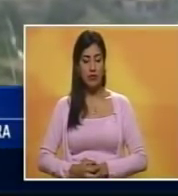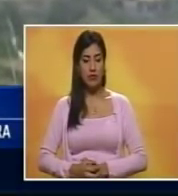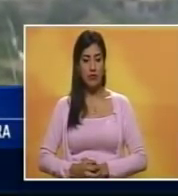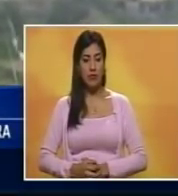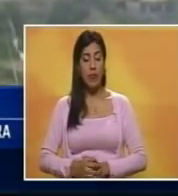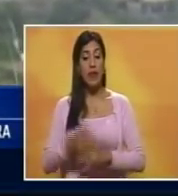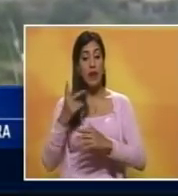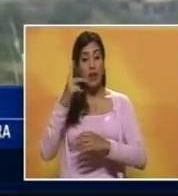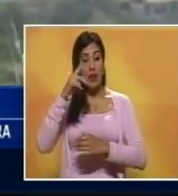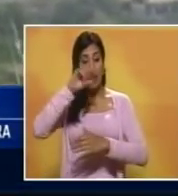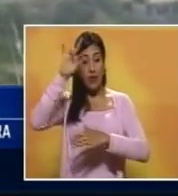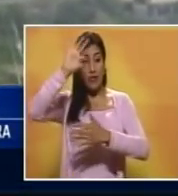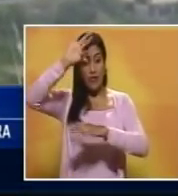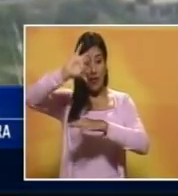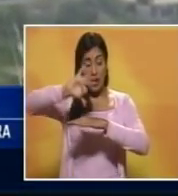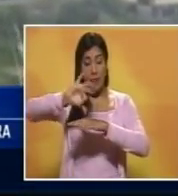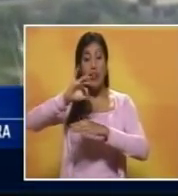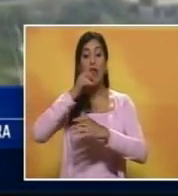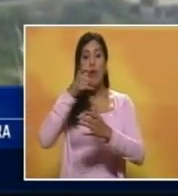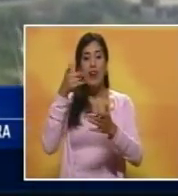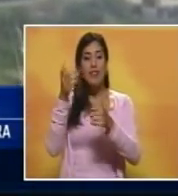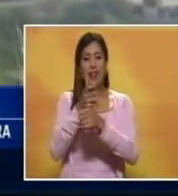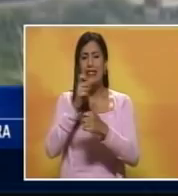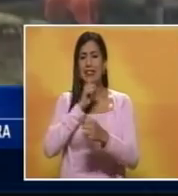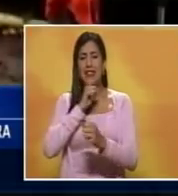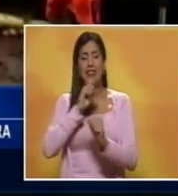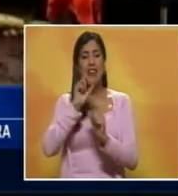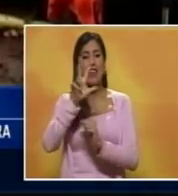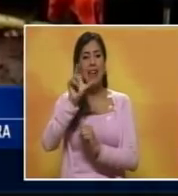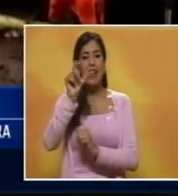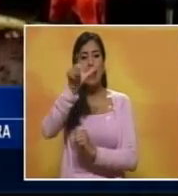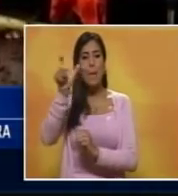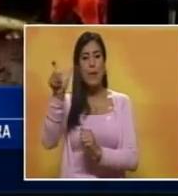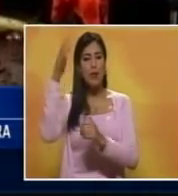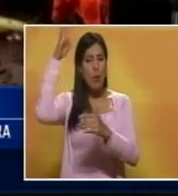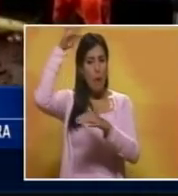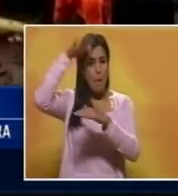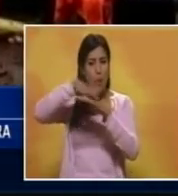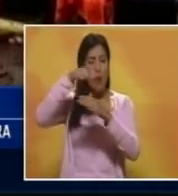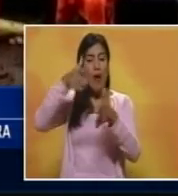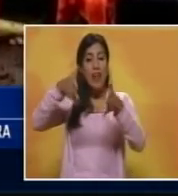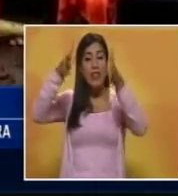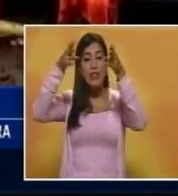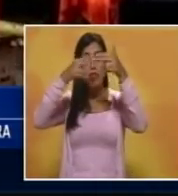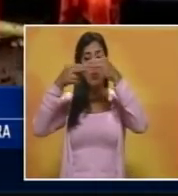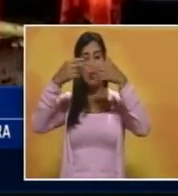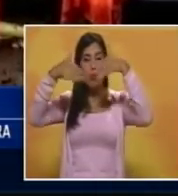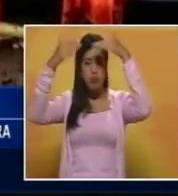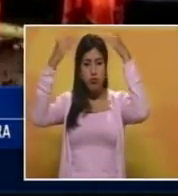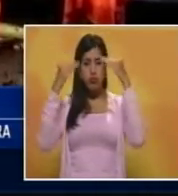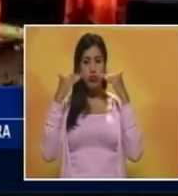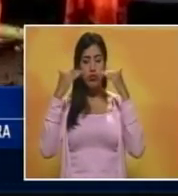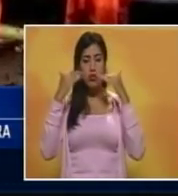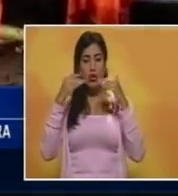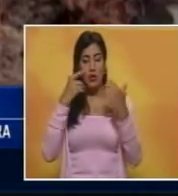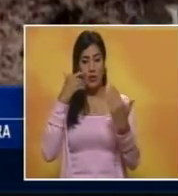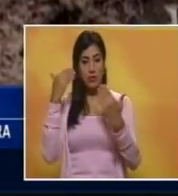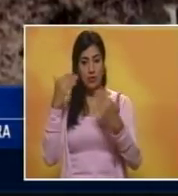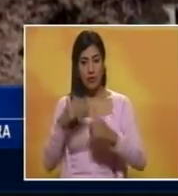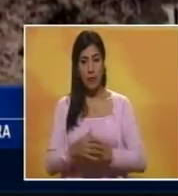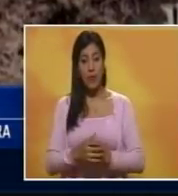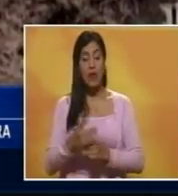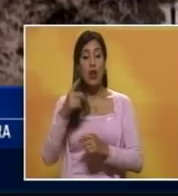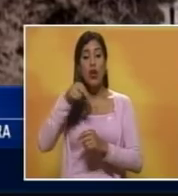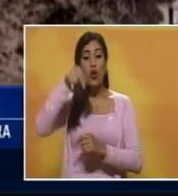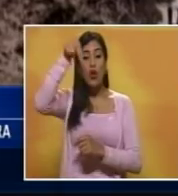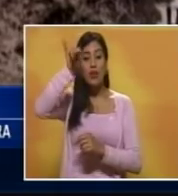En Filipinas, equipos de rescate buscan sin esperanza a 30 personas atrapadas en un edificio en construcción en Natoni,